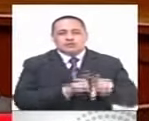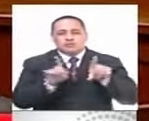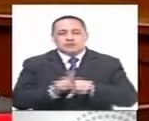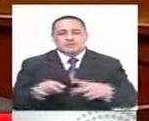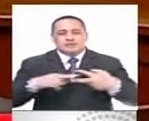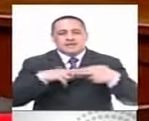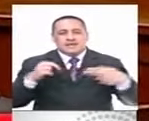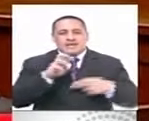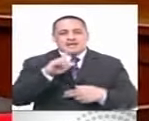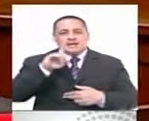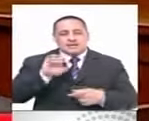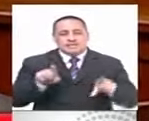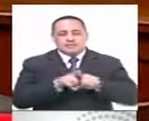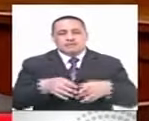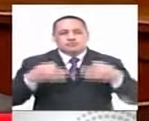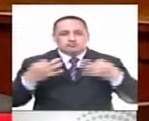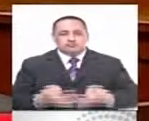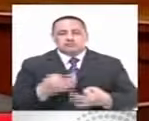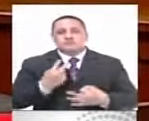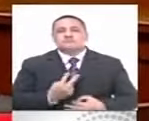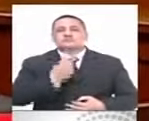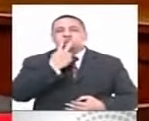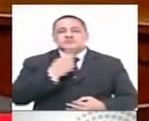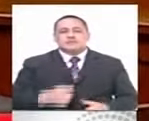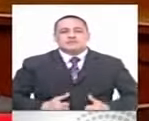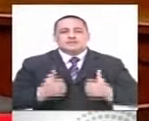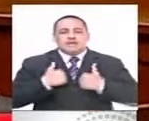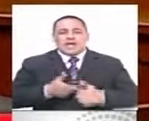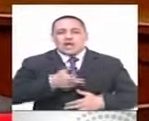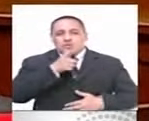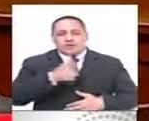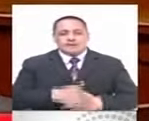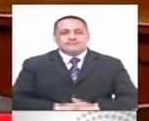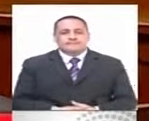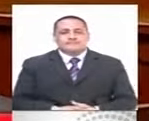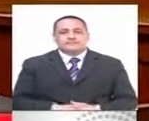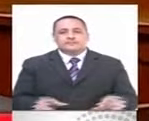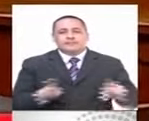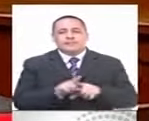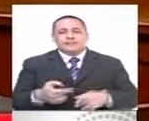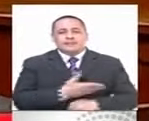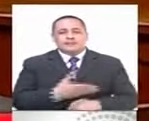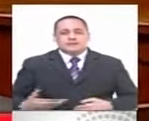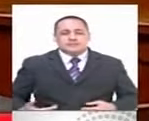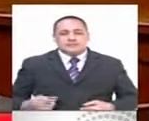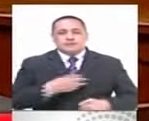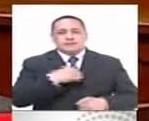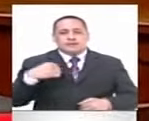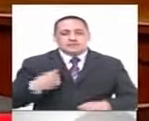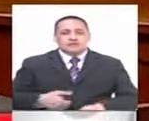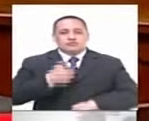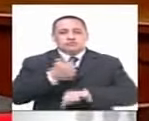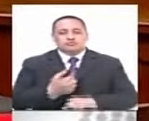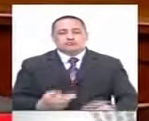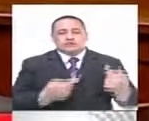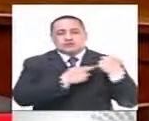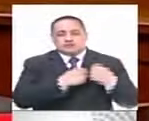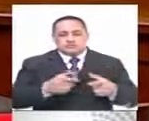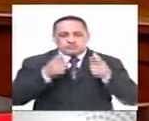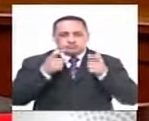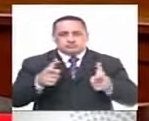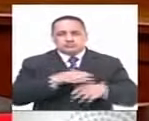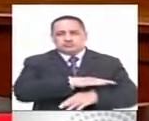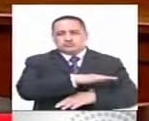red de monitoreo de calidad de aire y calidad de agua. La Presidencia del Consejo de Ministros, en su rol rector del